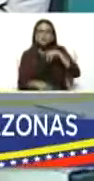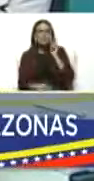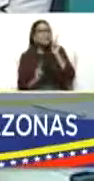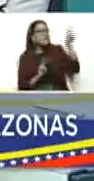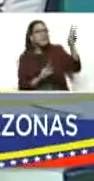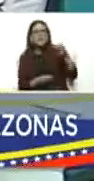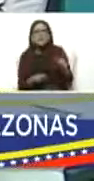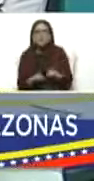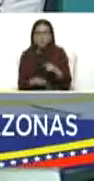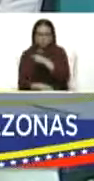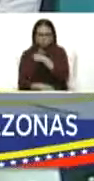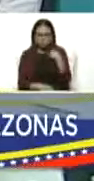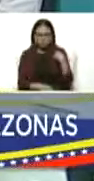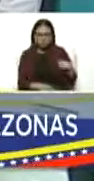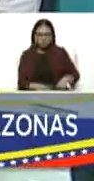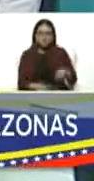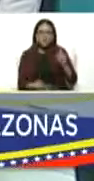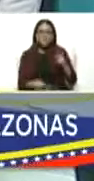de Japón,